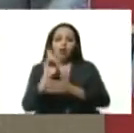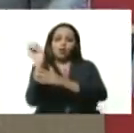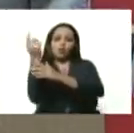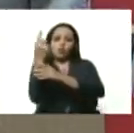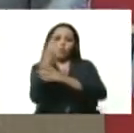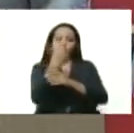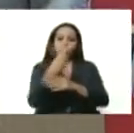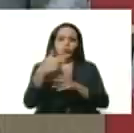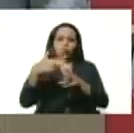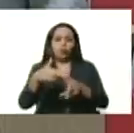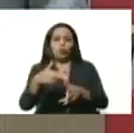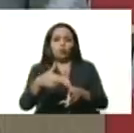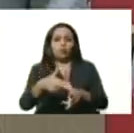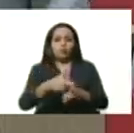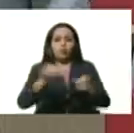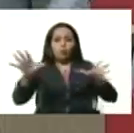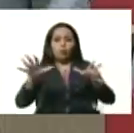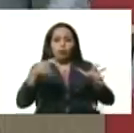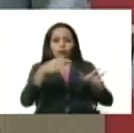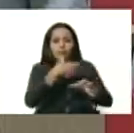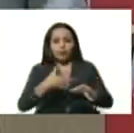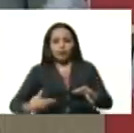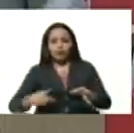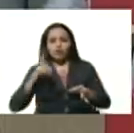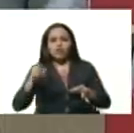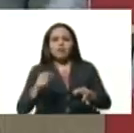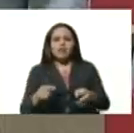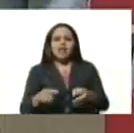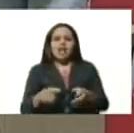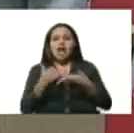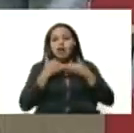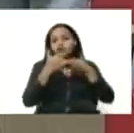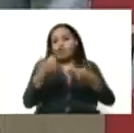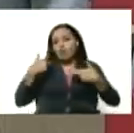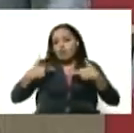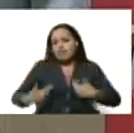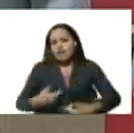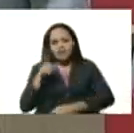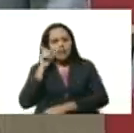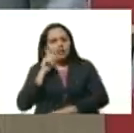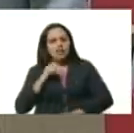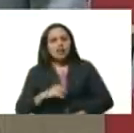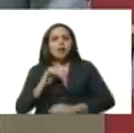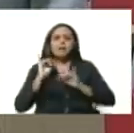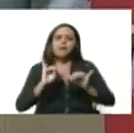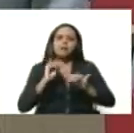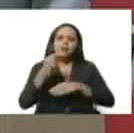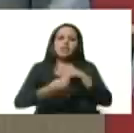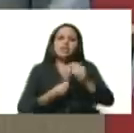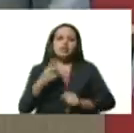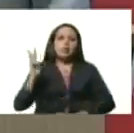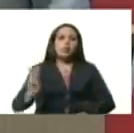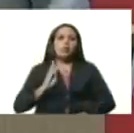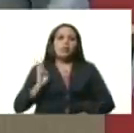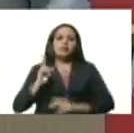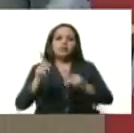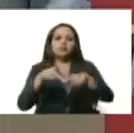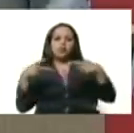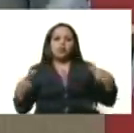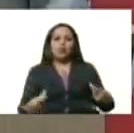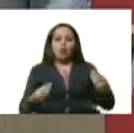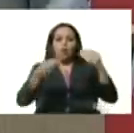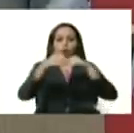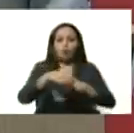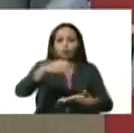York Times con la quema de la supuesta ayuda humanitaria, lo mismo que hizo The Washington Post con el contrato firmado entre